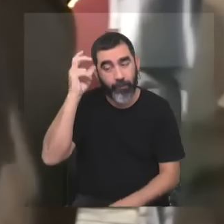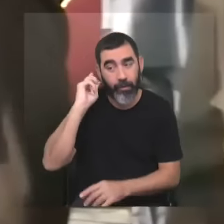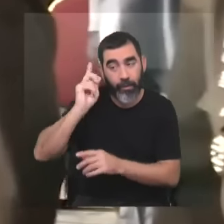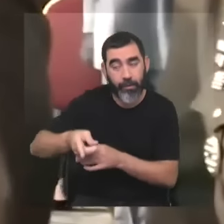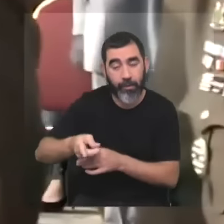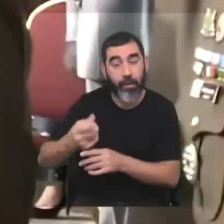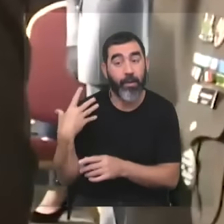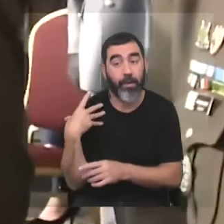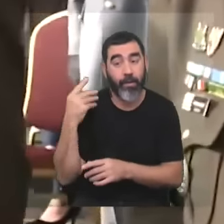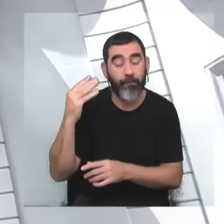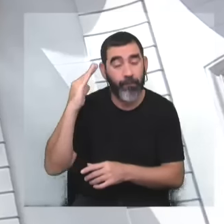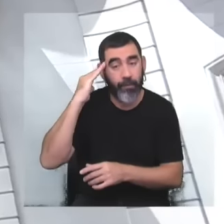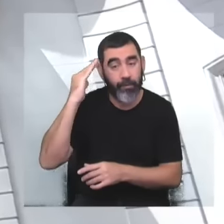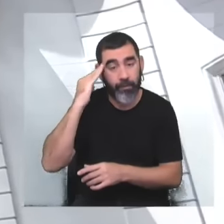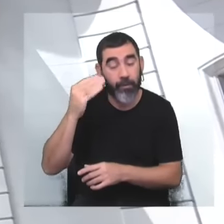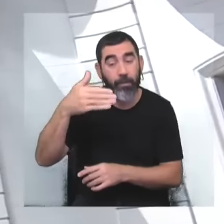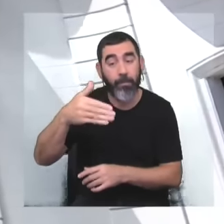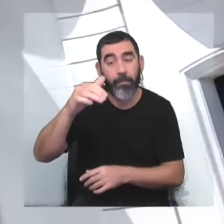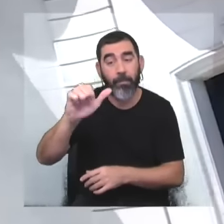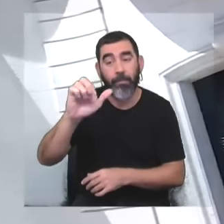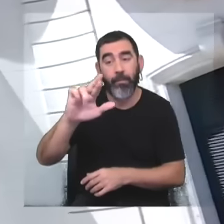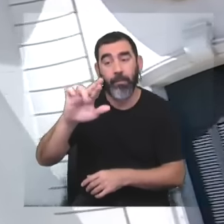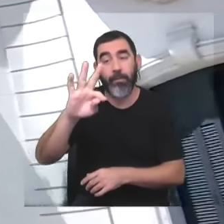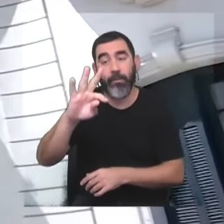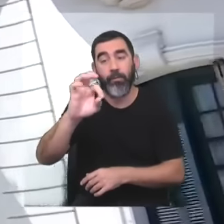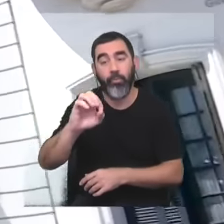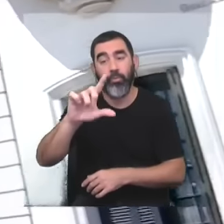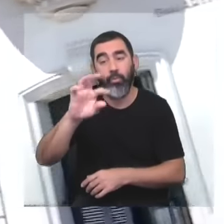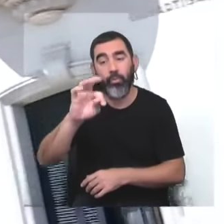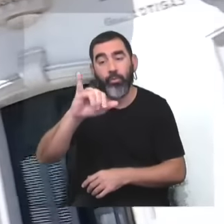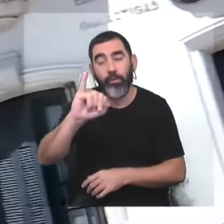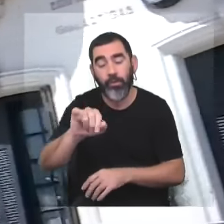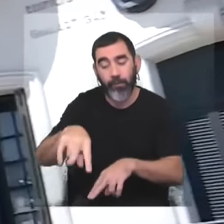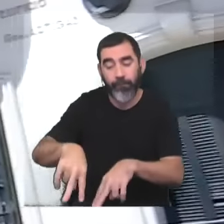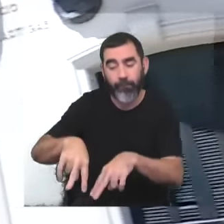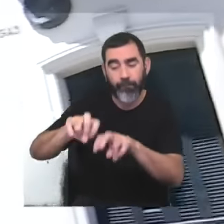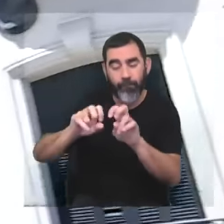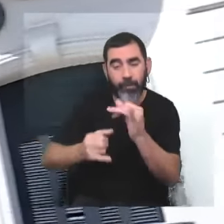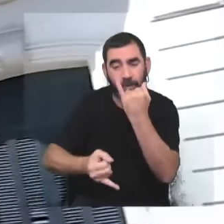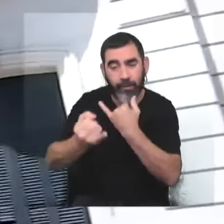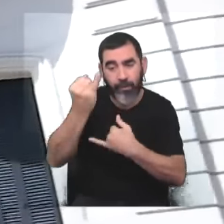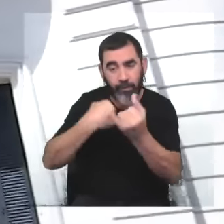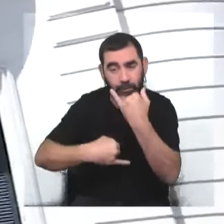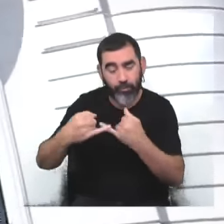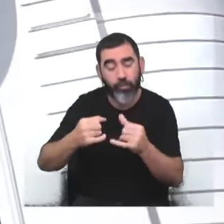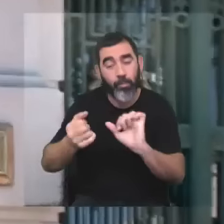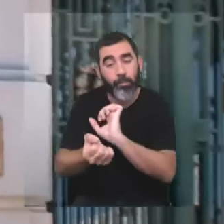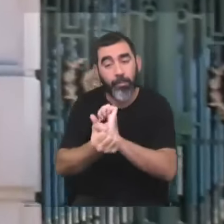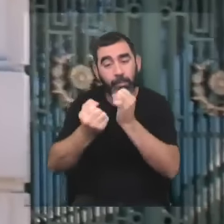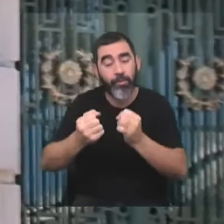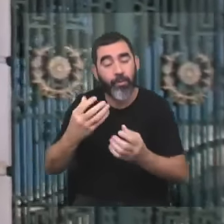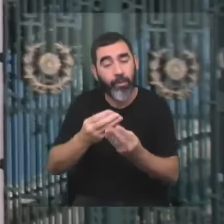comandante en jefe del ejército Ángel bertolotti a hacer una investigación que reúne información sobre los detenidos desaparecidos de de la